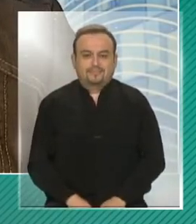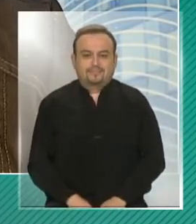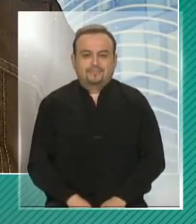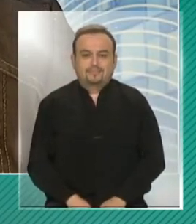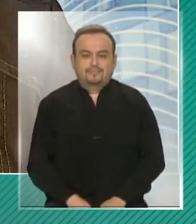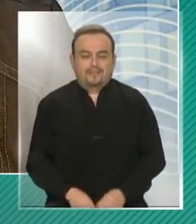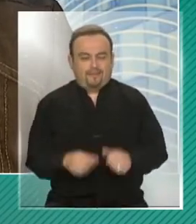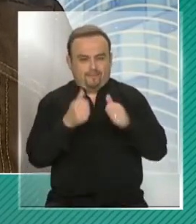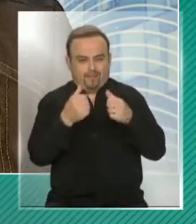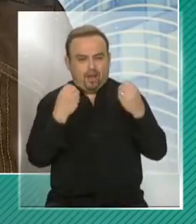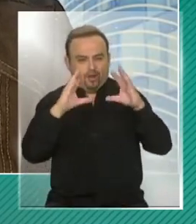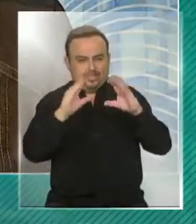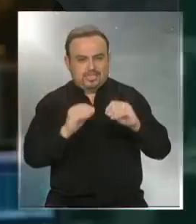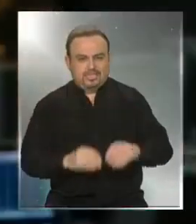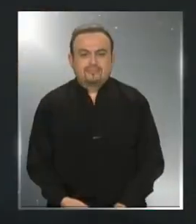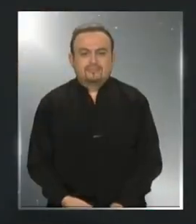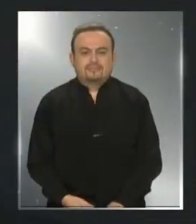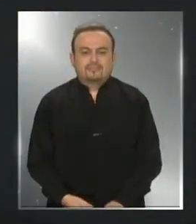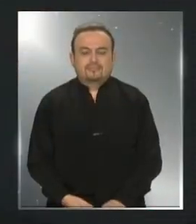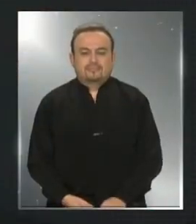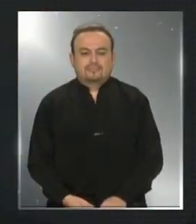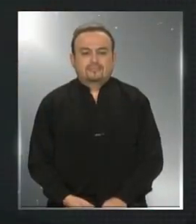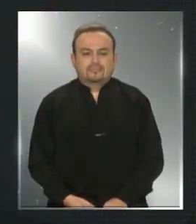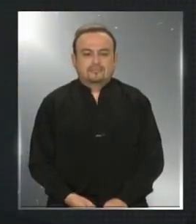también buenas noches